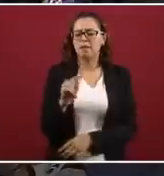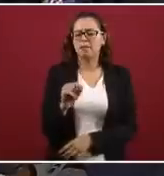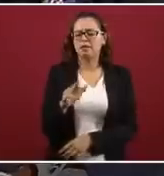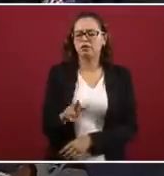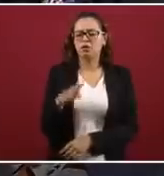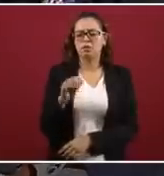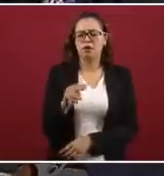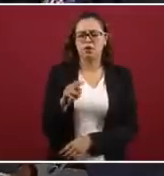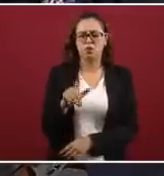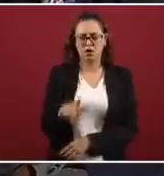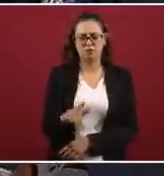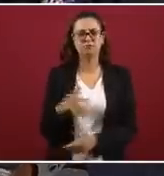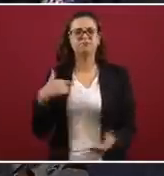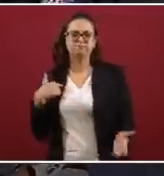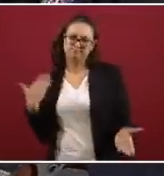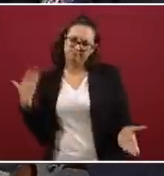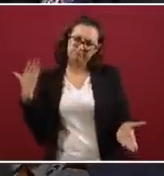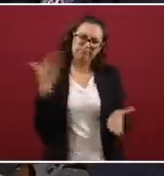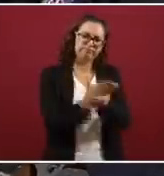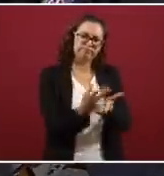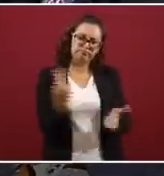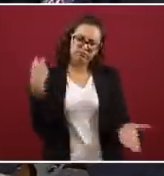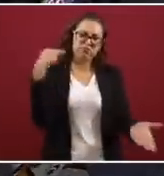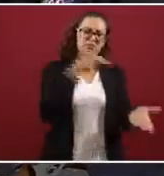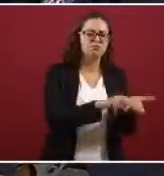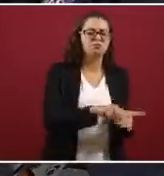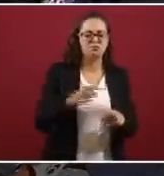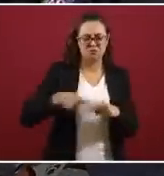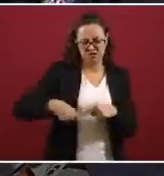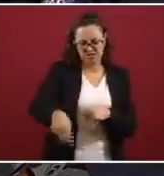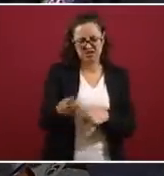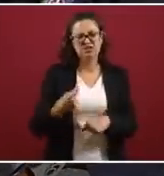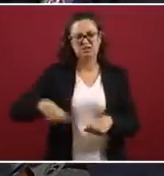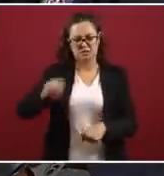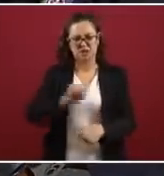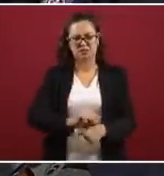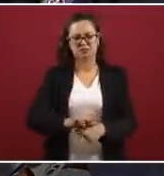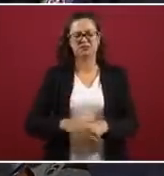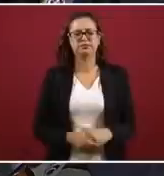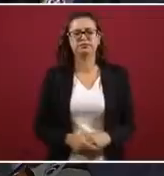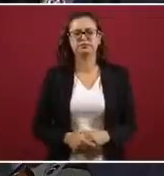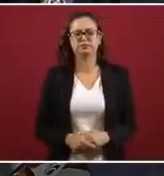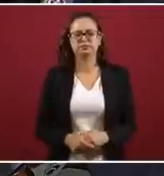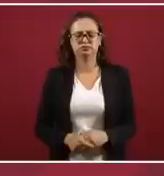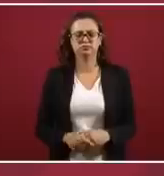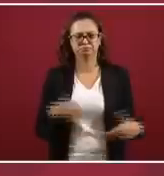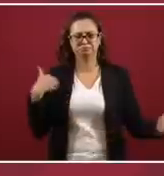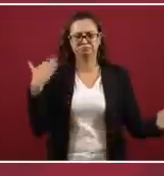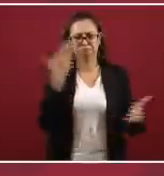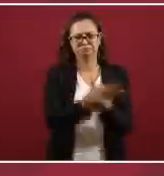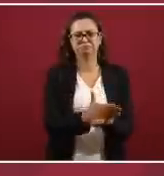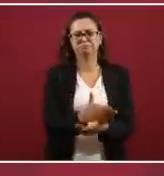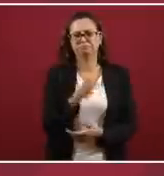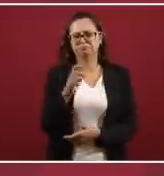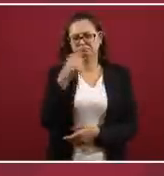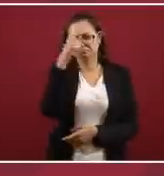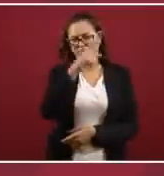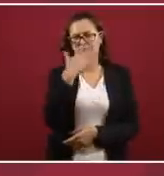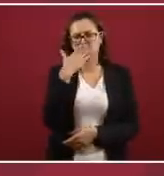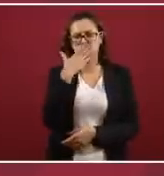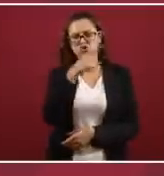vaya, si es posible, esta semana, que vaya allá a Sonora